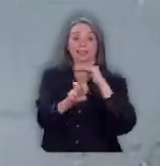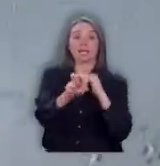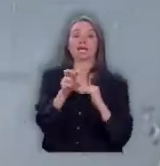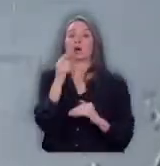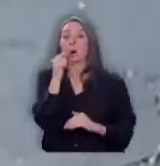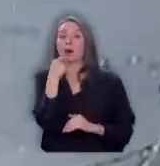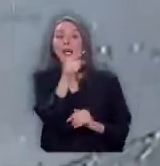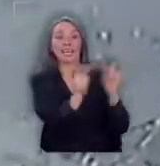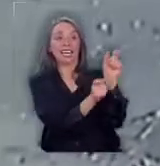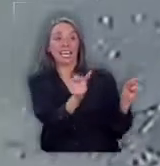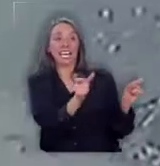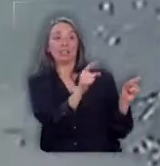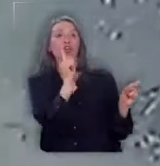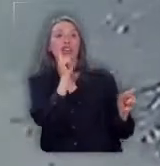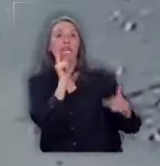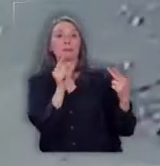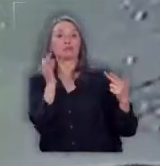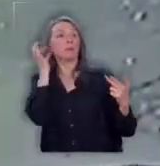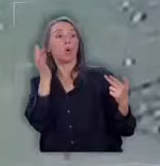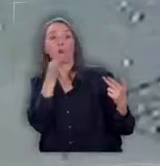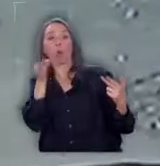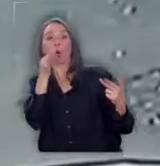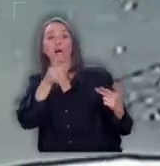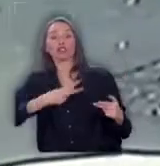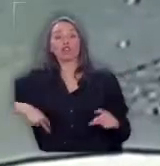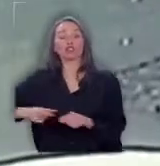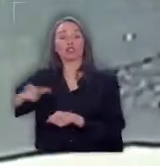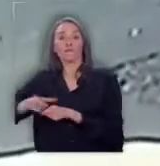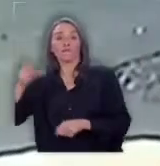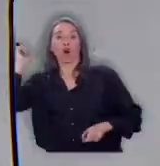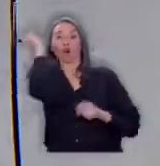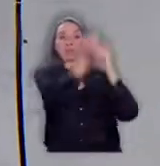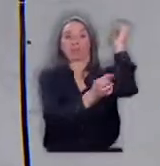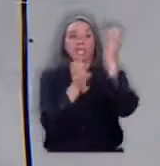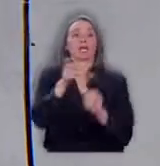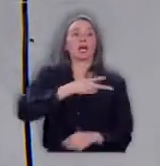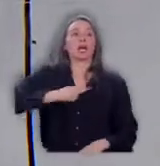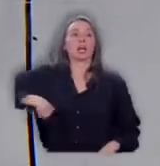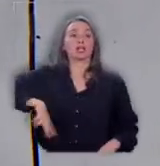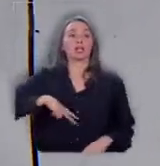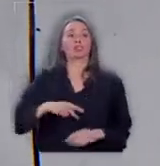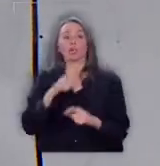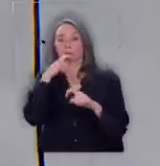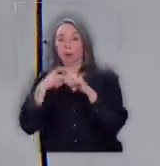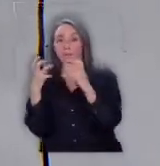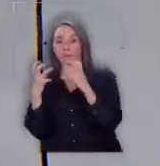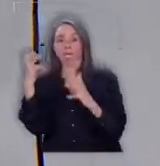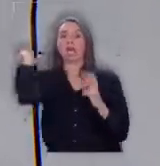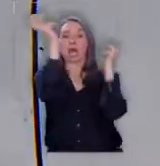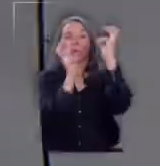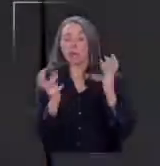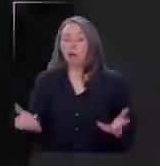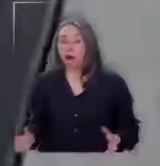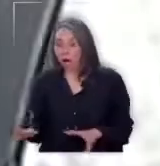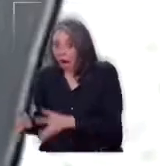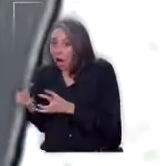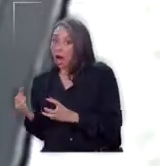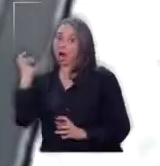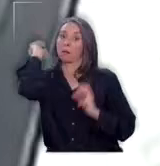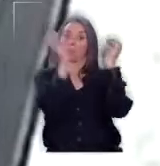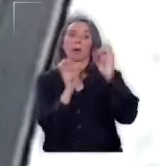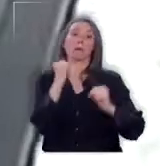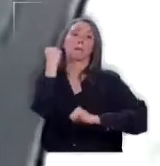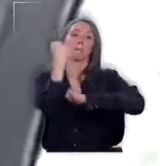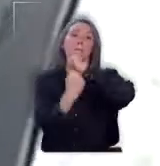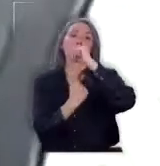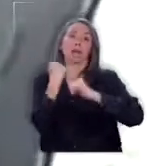tenían también pistola no sé Nosotros hemos tirado Nosotros hemos tirado botellas hemos tirado piedra todo lo que hemos tenido para tirar batalla